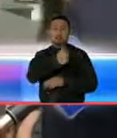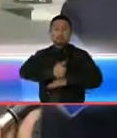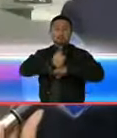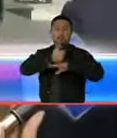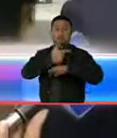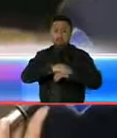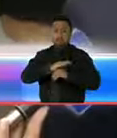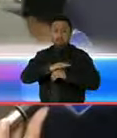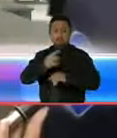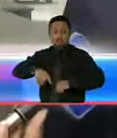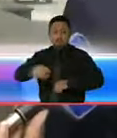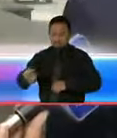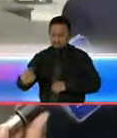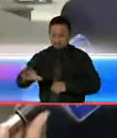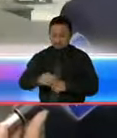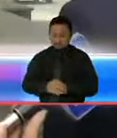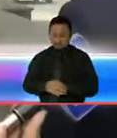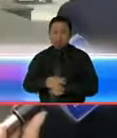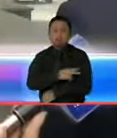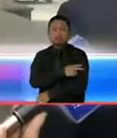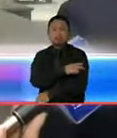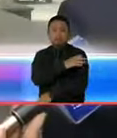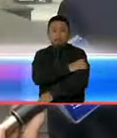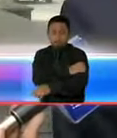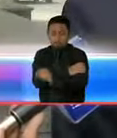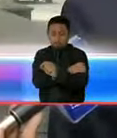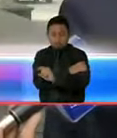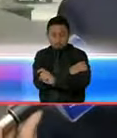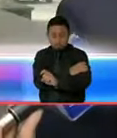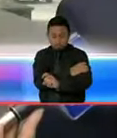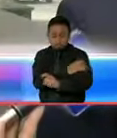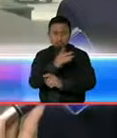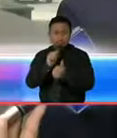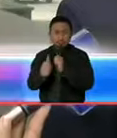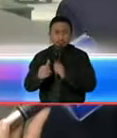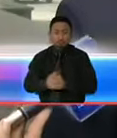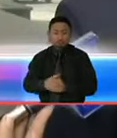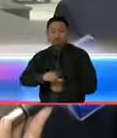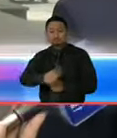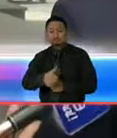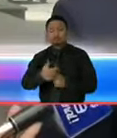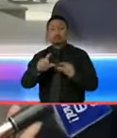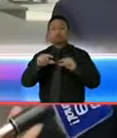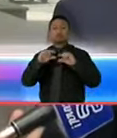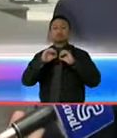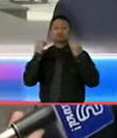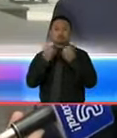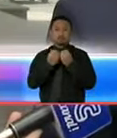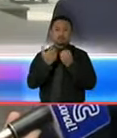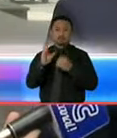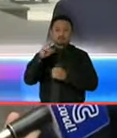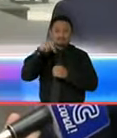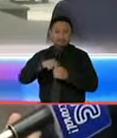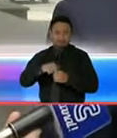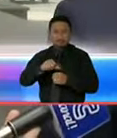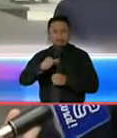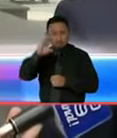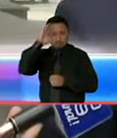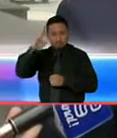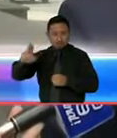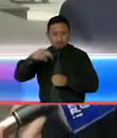de la sala. Pasó la prueba del polígrafo. Estamos viendo también otras bandas asociadas de otros